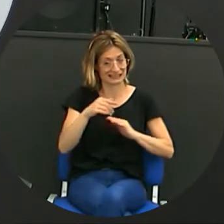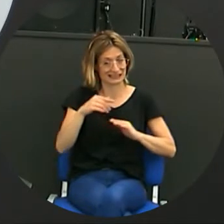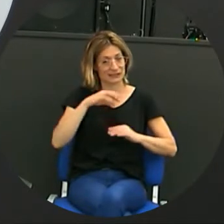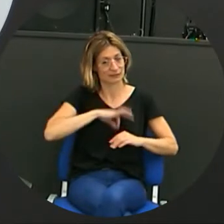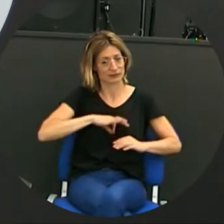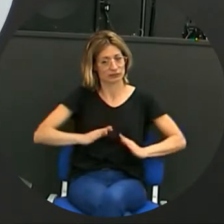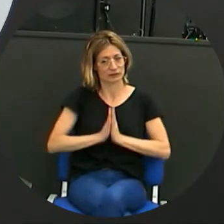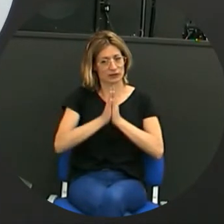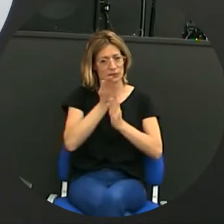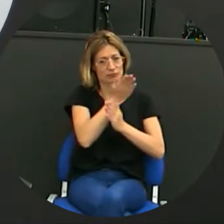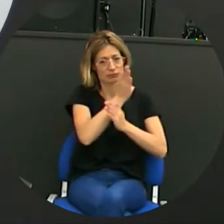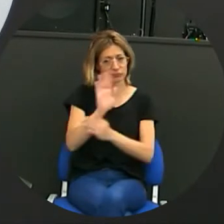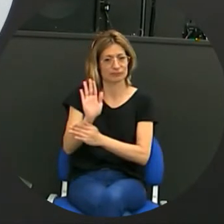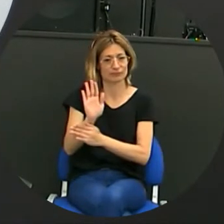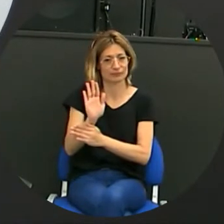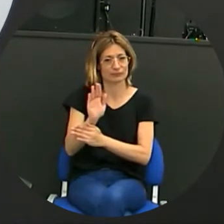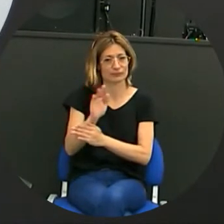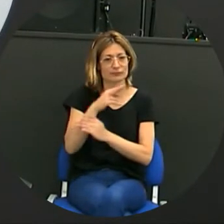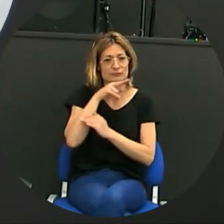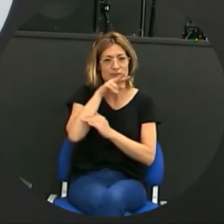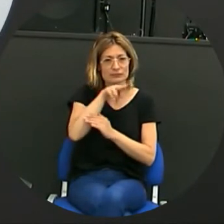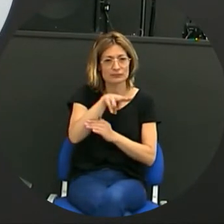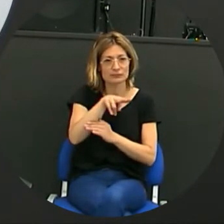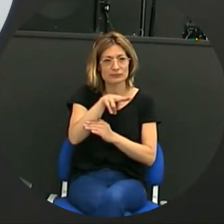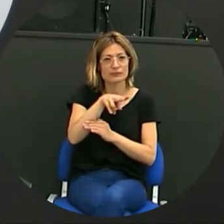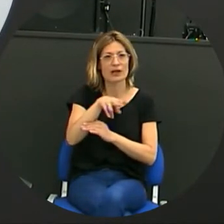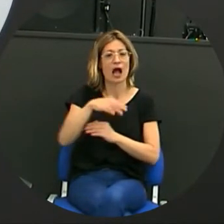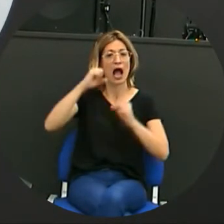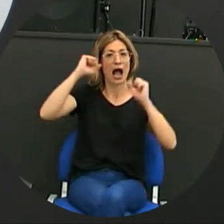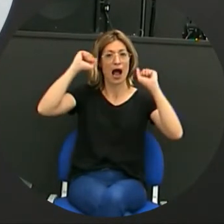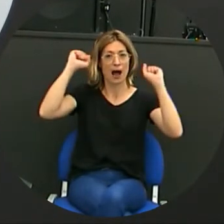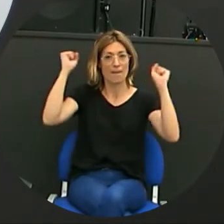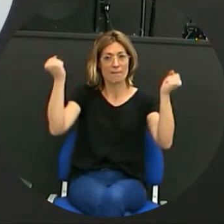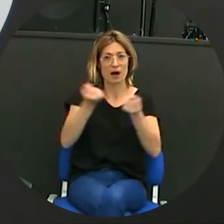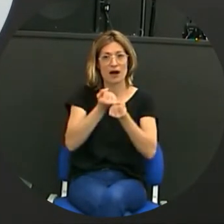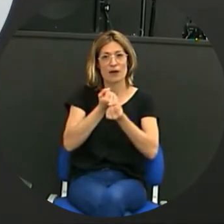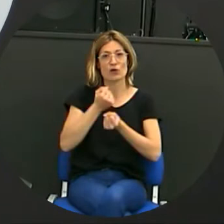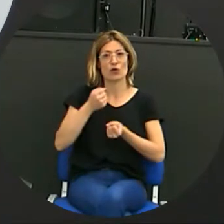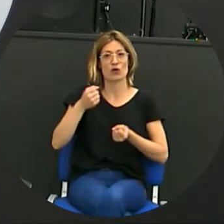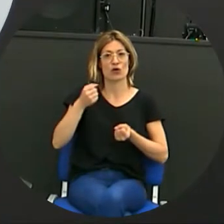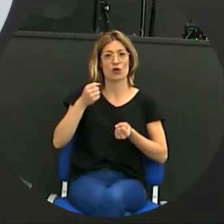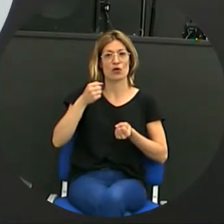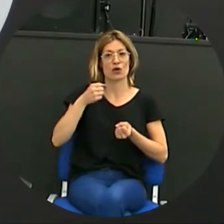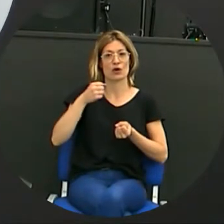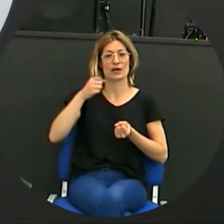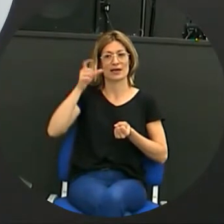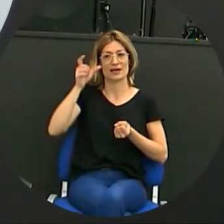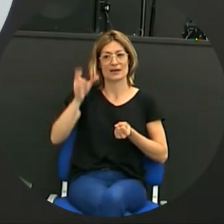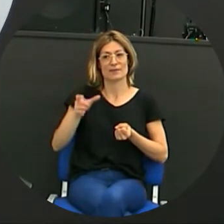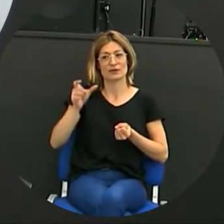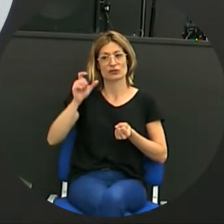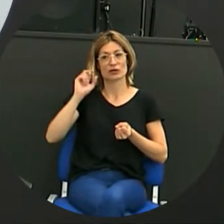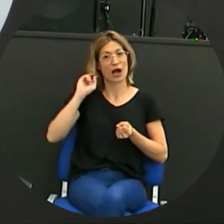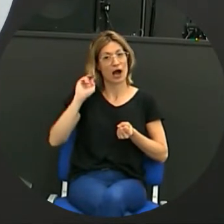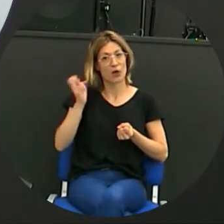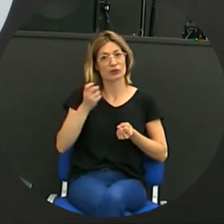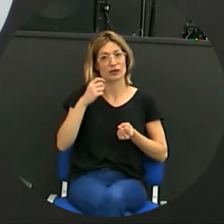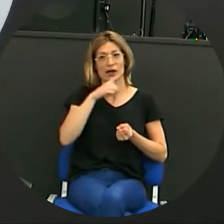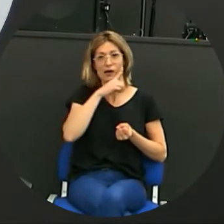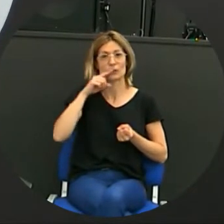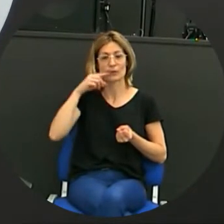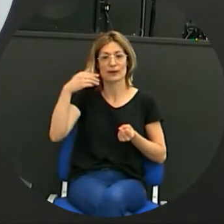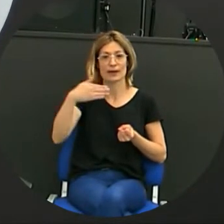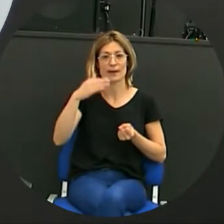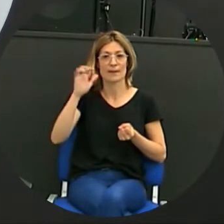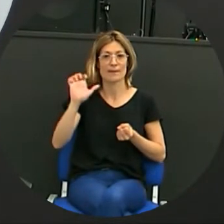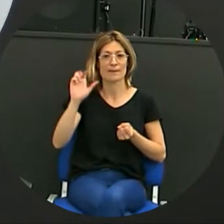habló claramente, apartarme a Pablo y a Bernabé para la obra a la que los he llamado. Dios